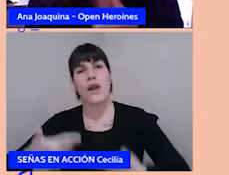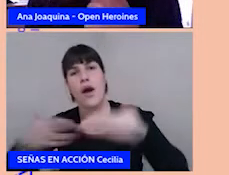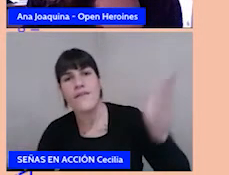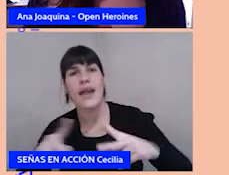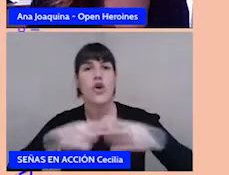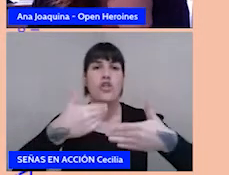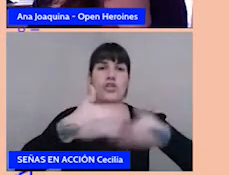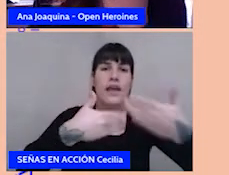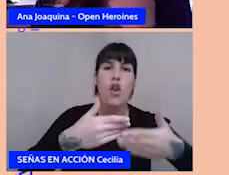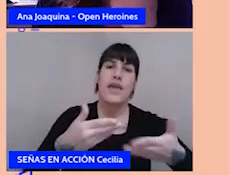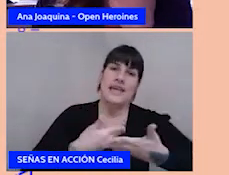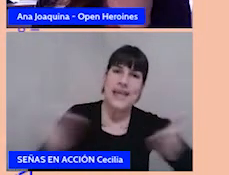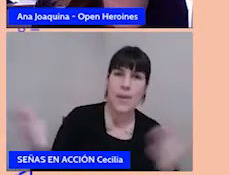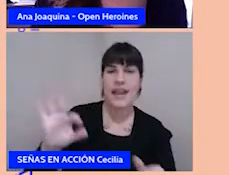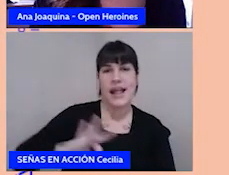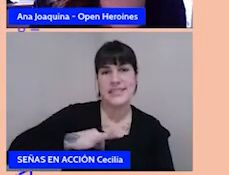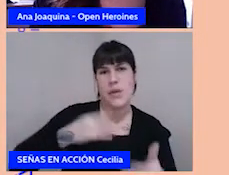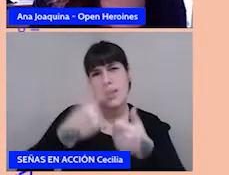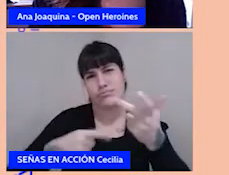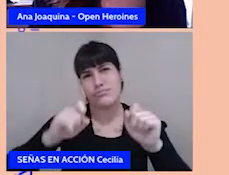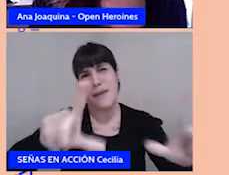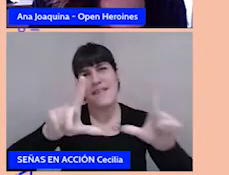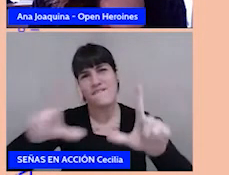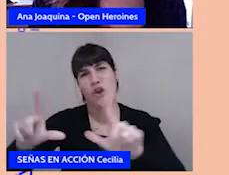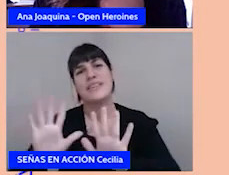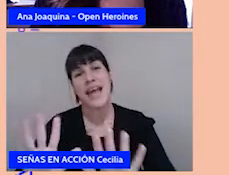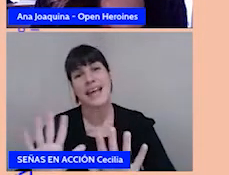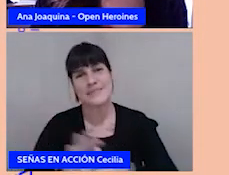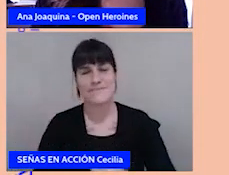tipo de plataformas.